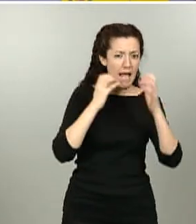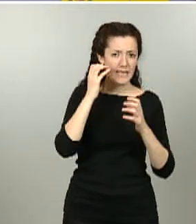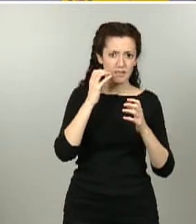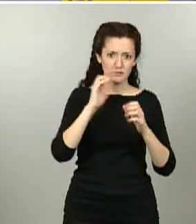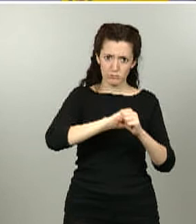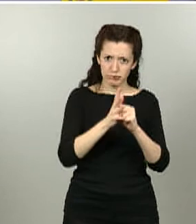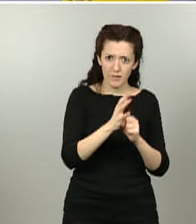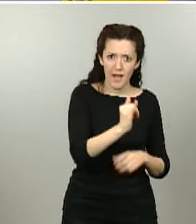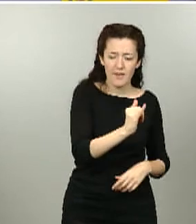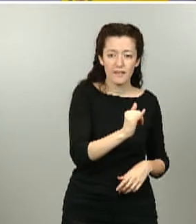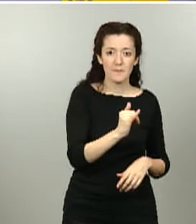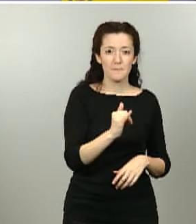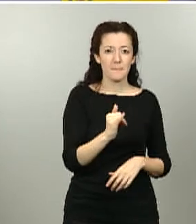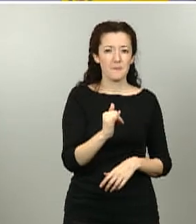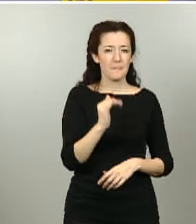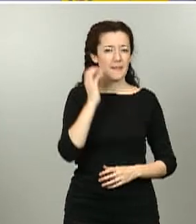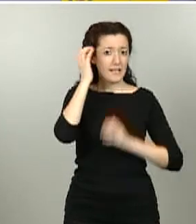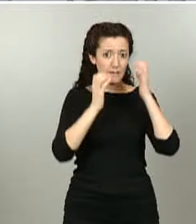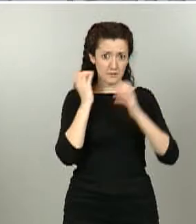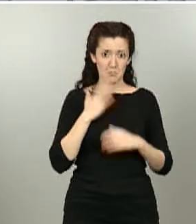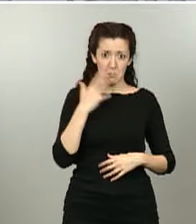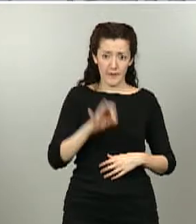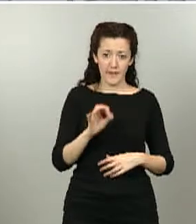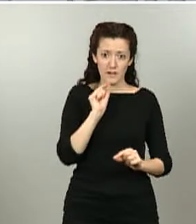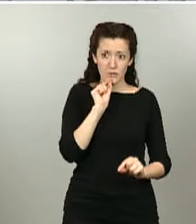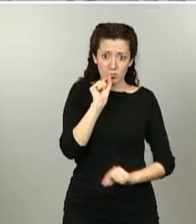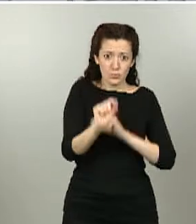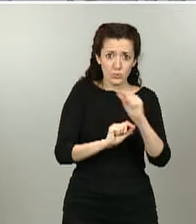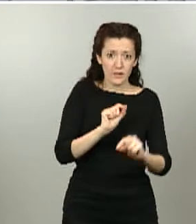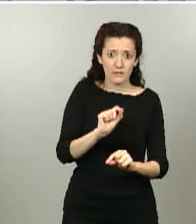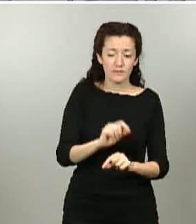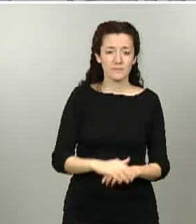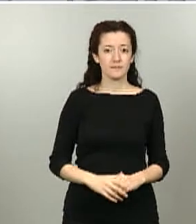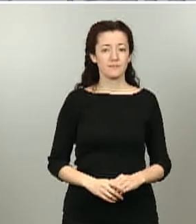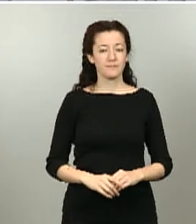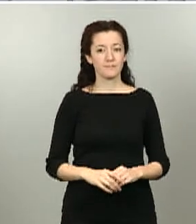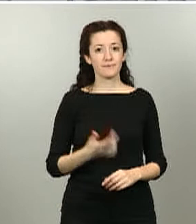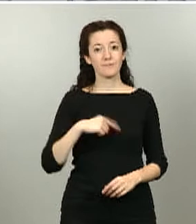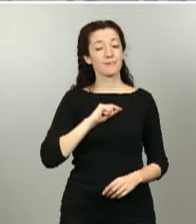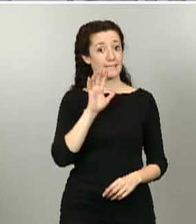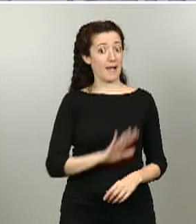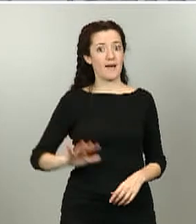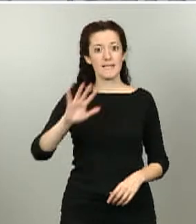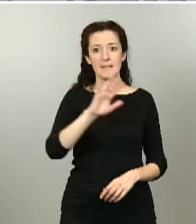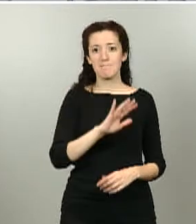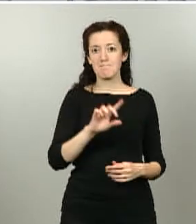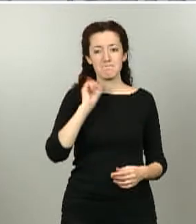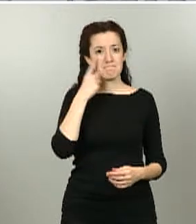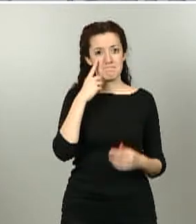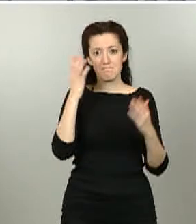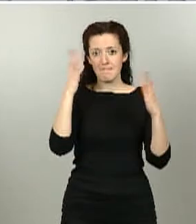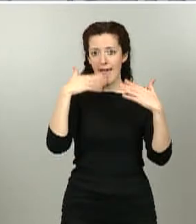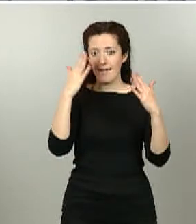contagio en este sentido? En España nosotros no tenemos noticia de que se haya producido ningún contagio de humanos a